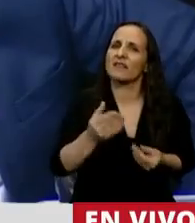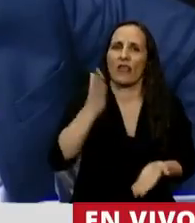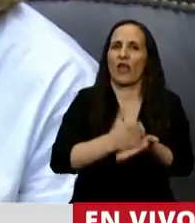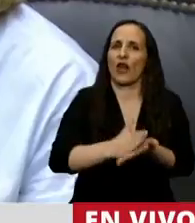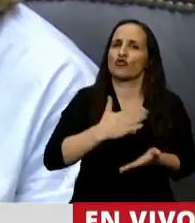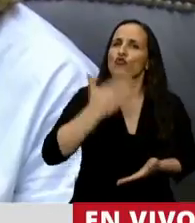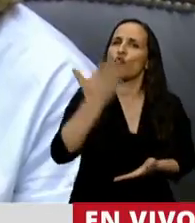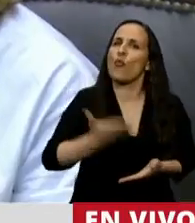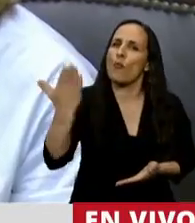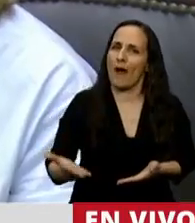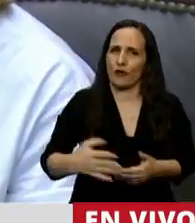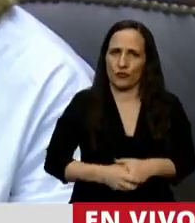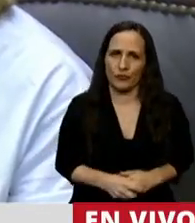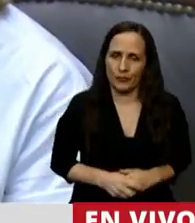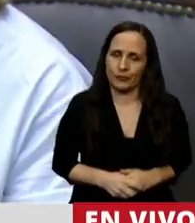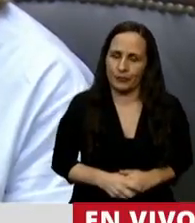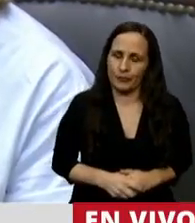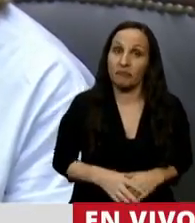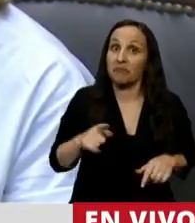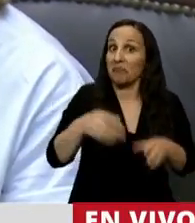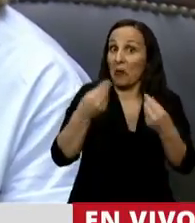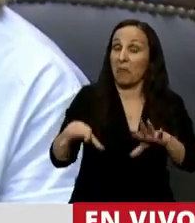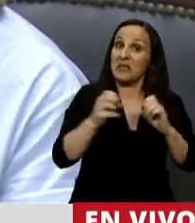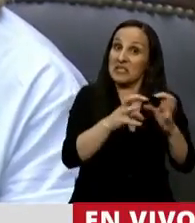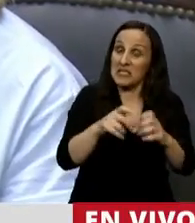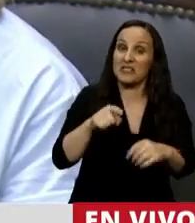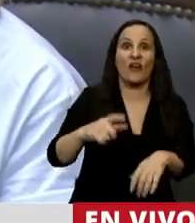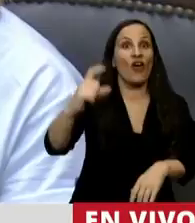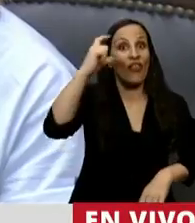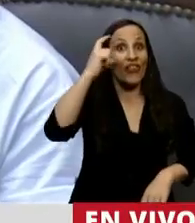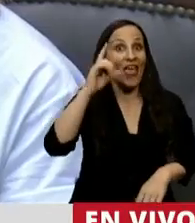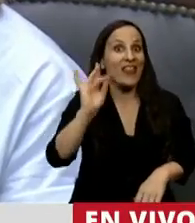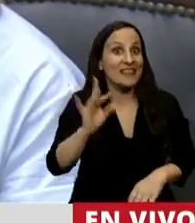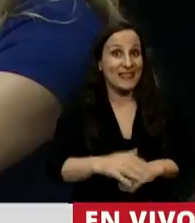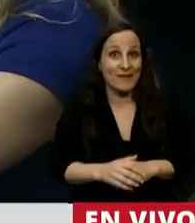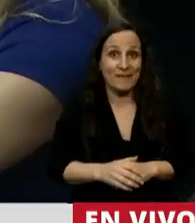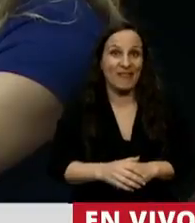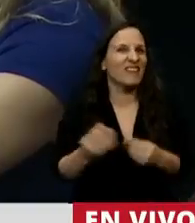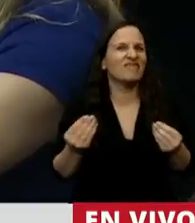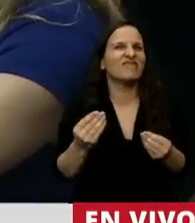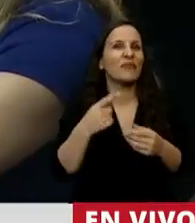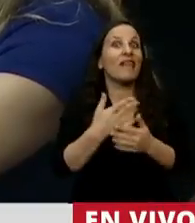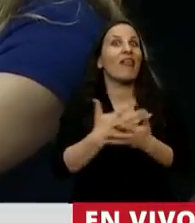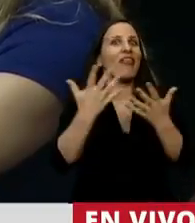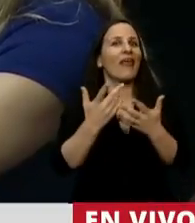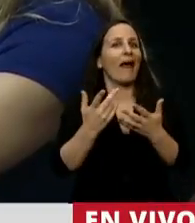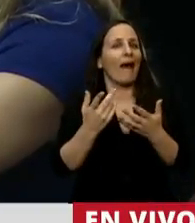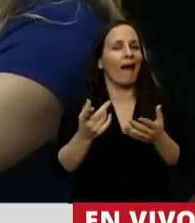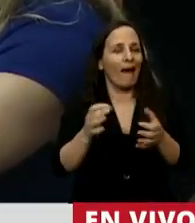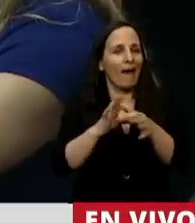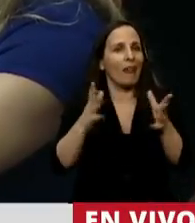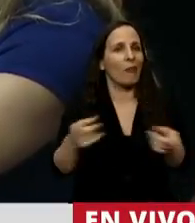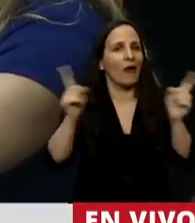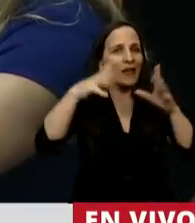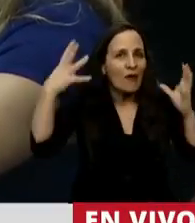humanos. Miren, arrancamos esta sesión el 10 de diciembre, el Día de la Recuperación de la Democracia. Un día